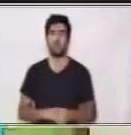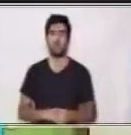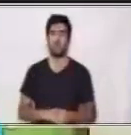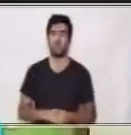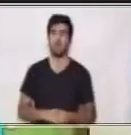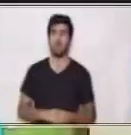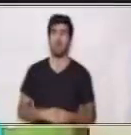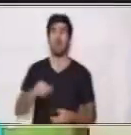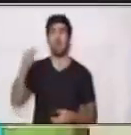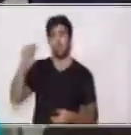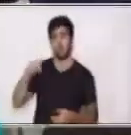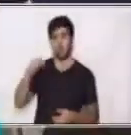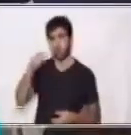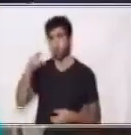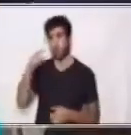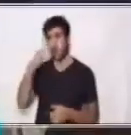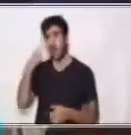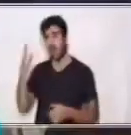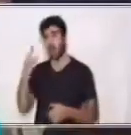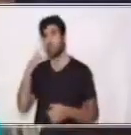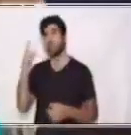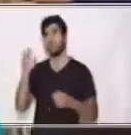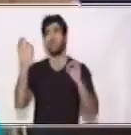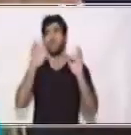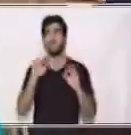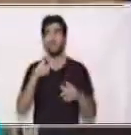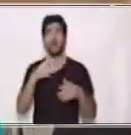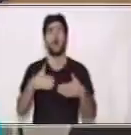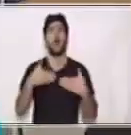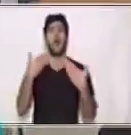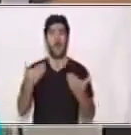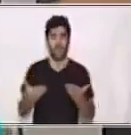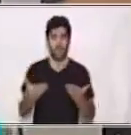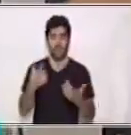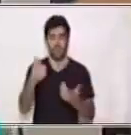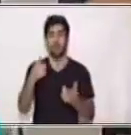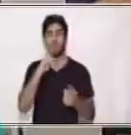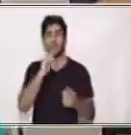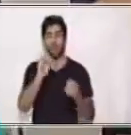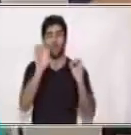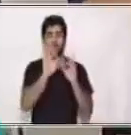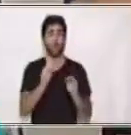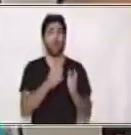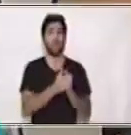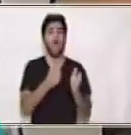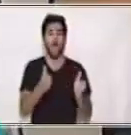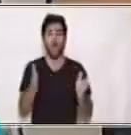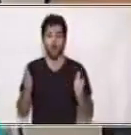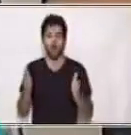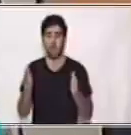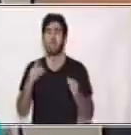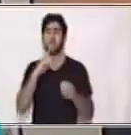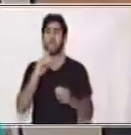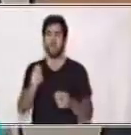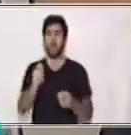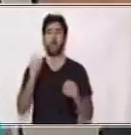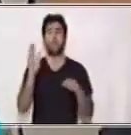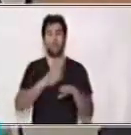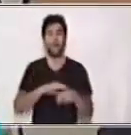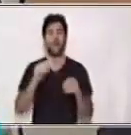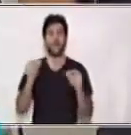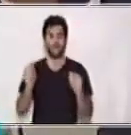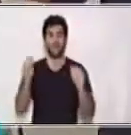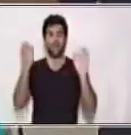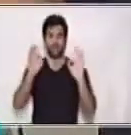usted trabajar de una manera más ordenada, de una manera más eficiente y sobre